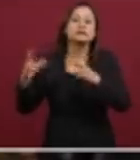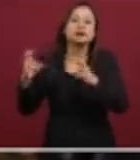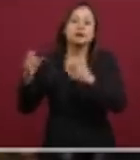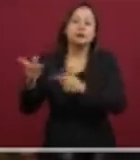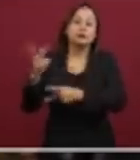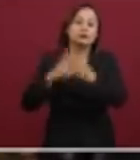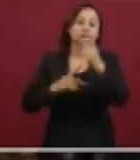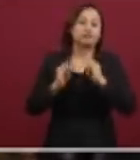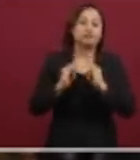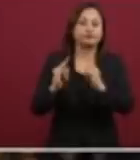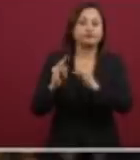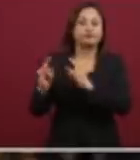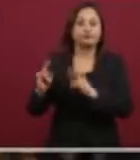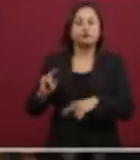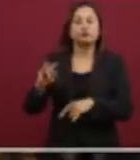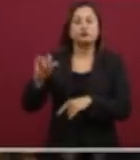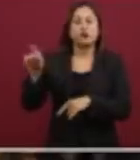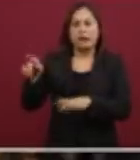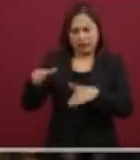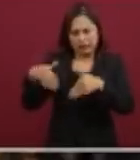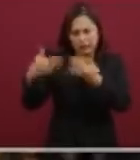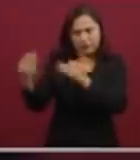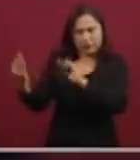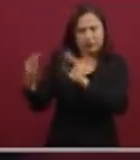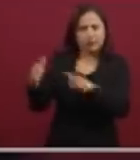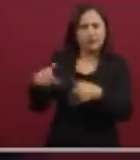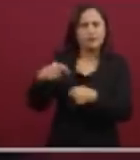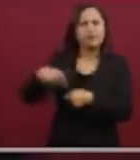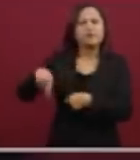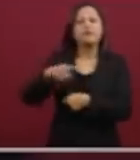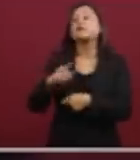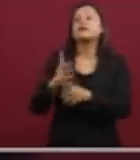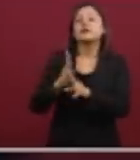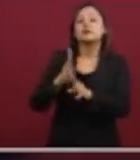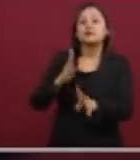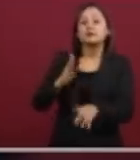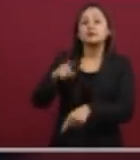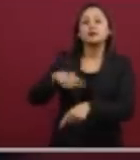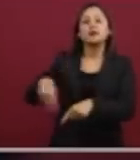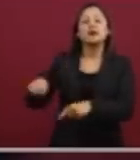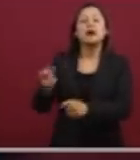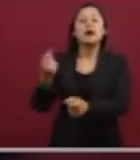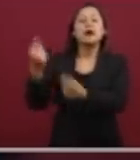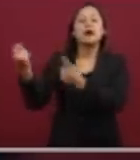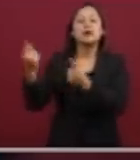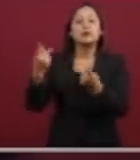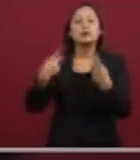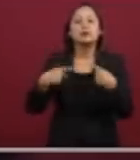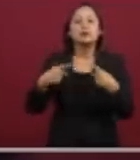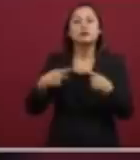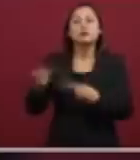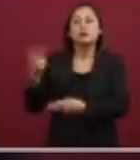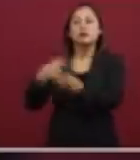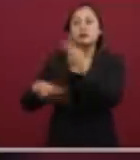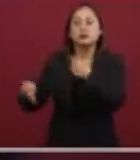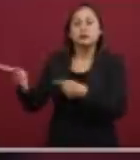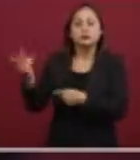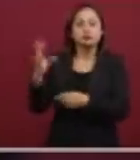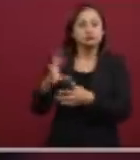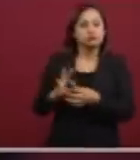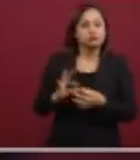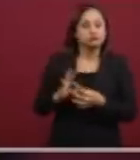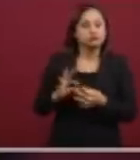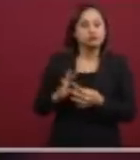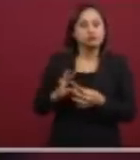entramos a la mañanera, llegó un grupo incluso de exbraceros que nos expuso por ahí que mañana se vence